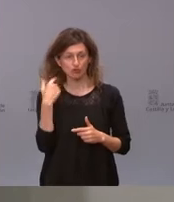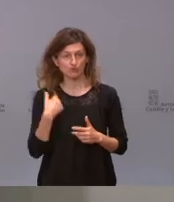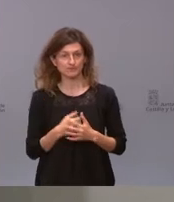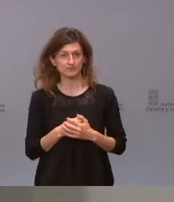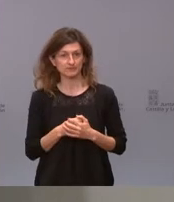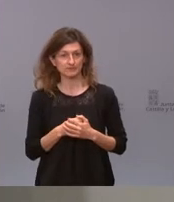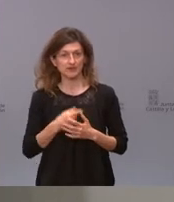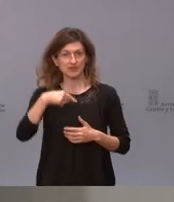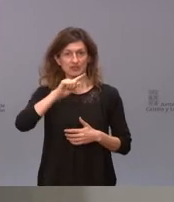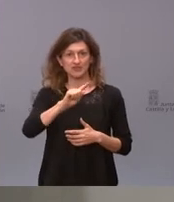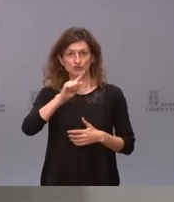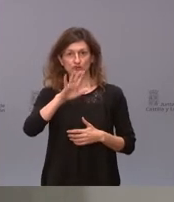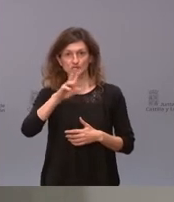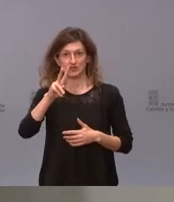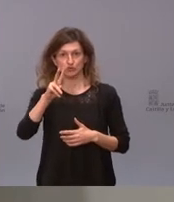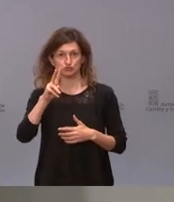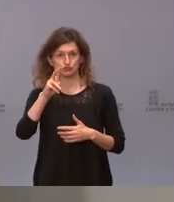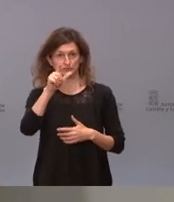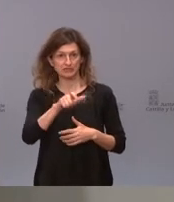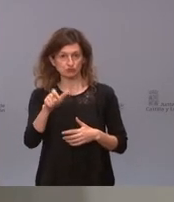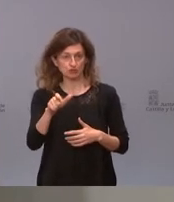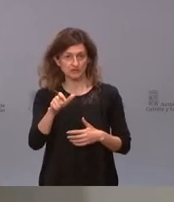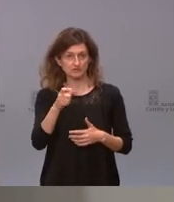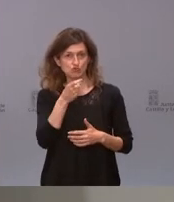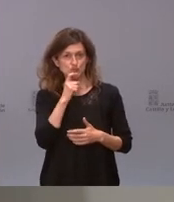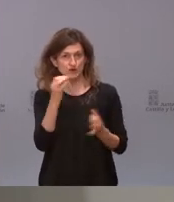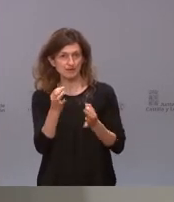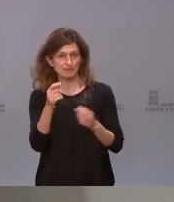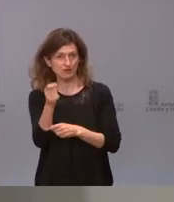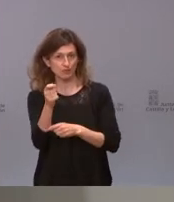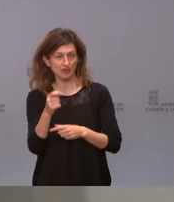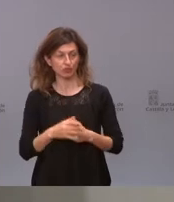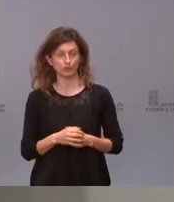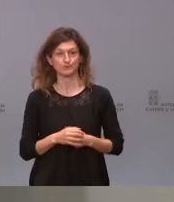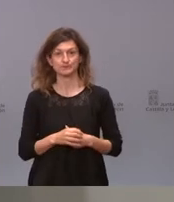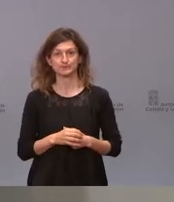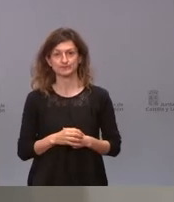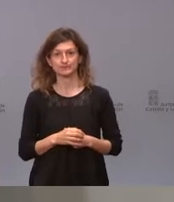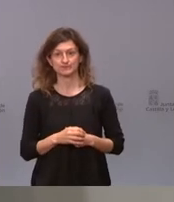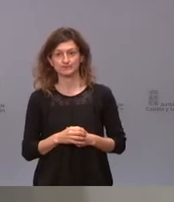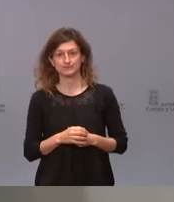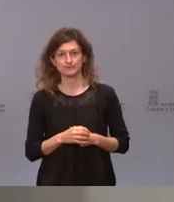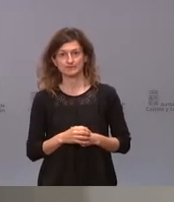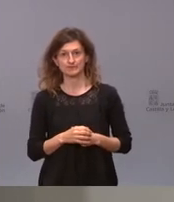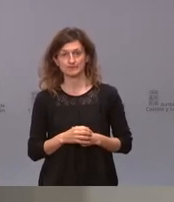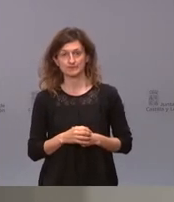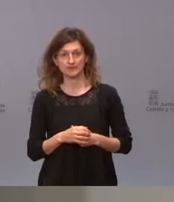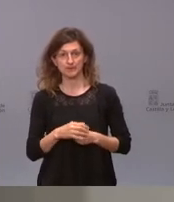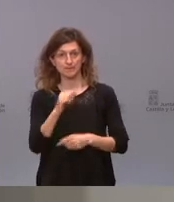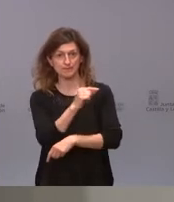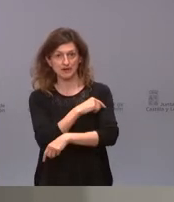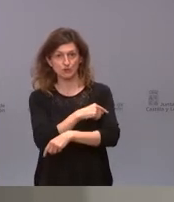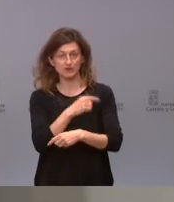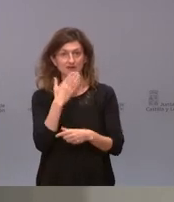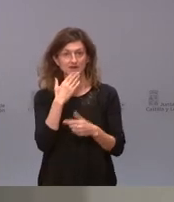estaban a 152 casos por ver exactamente qué es lo que ha pasado ahí y luego las vacunaciones entre 66 y 69